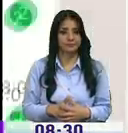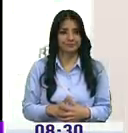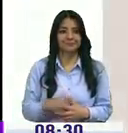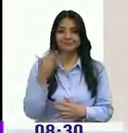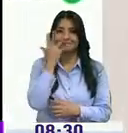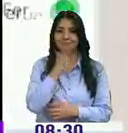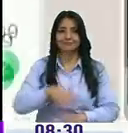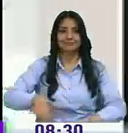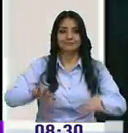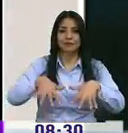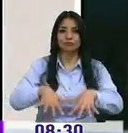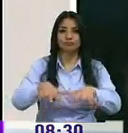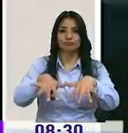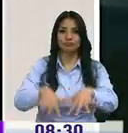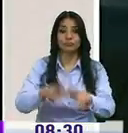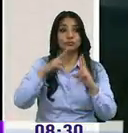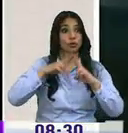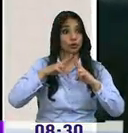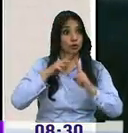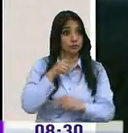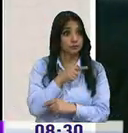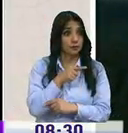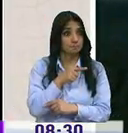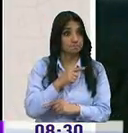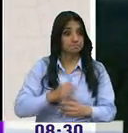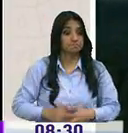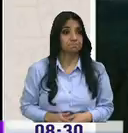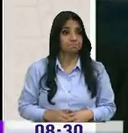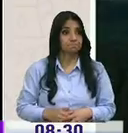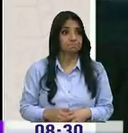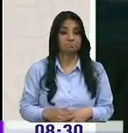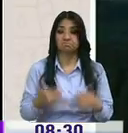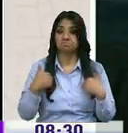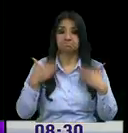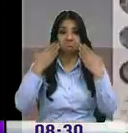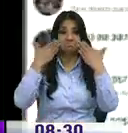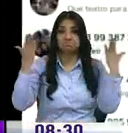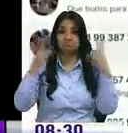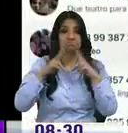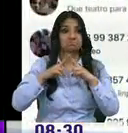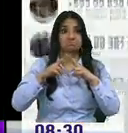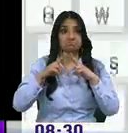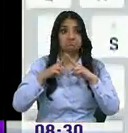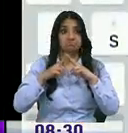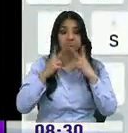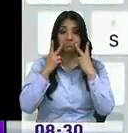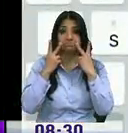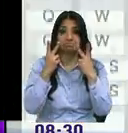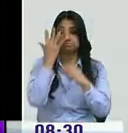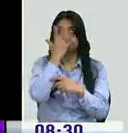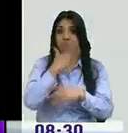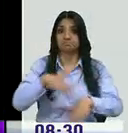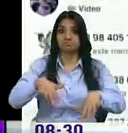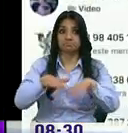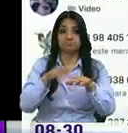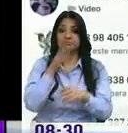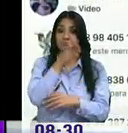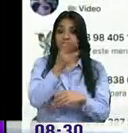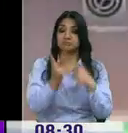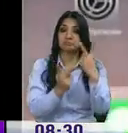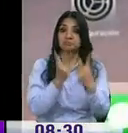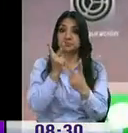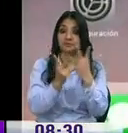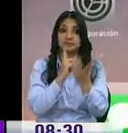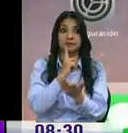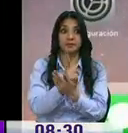linda, ¿ah? Linda, ¿la conoces, Mahania? Yo tampoco. Mira, anda viendo. Hay que irnos y acaba